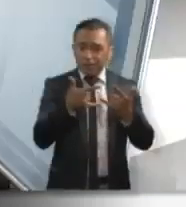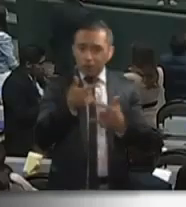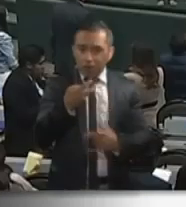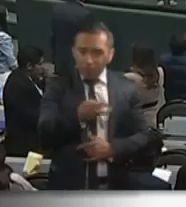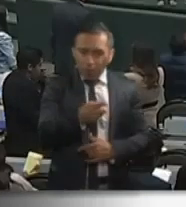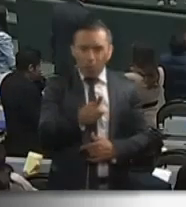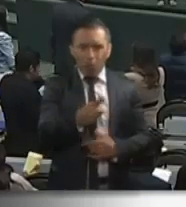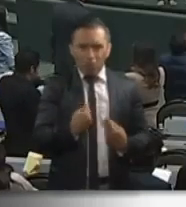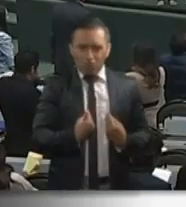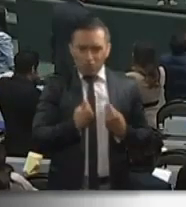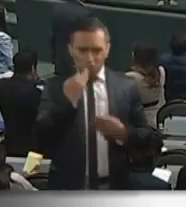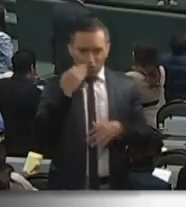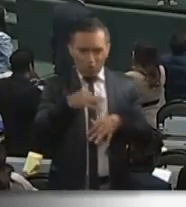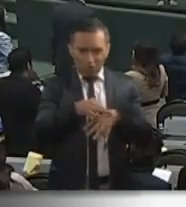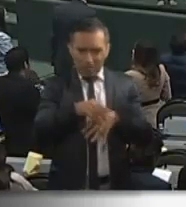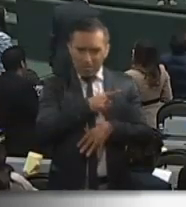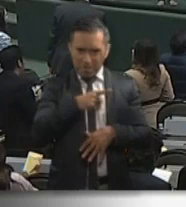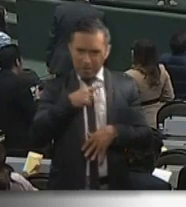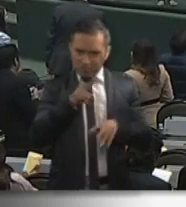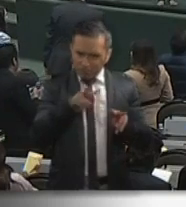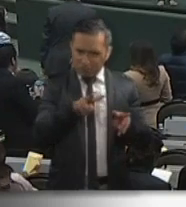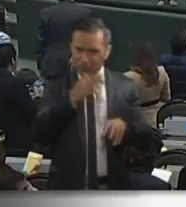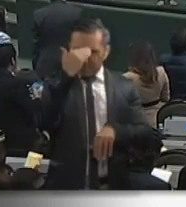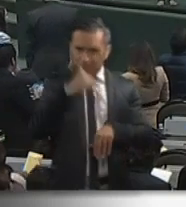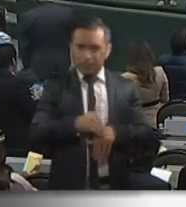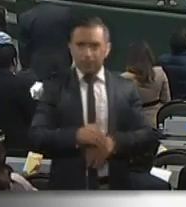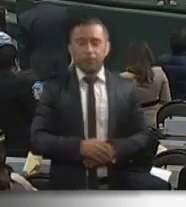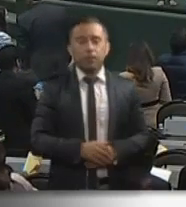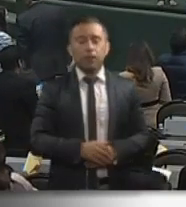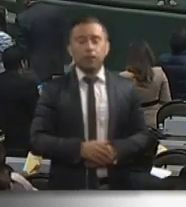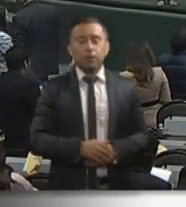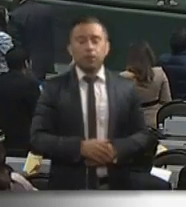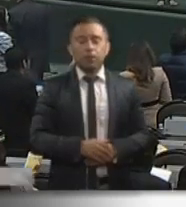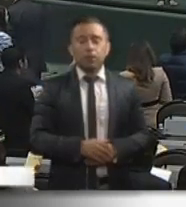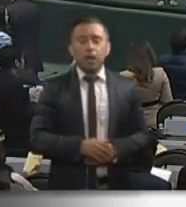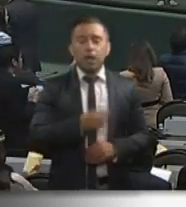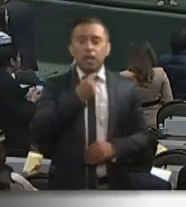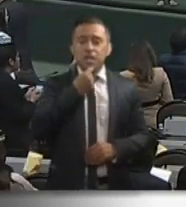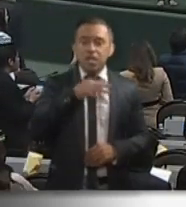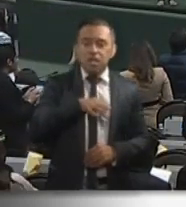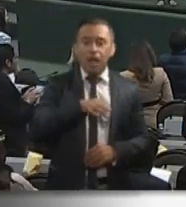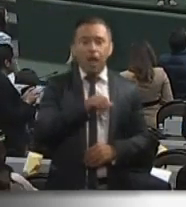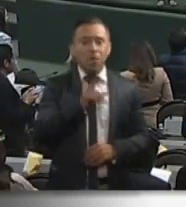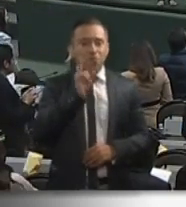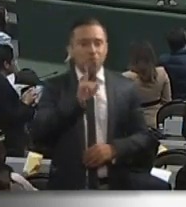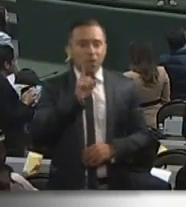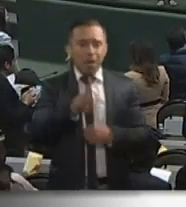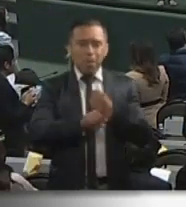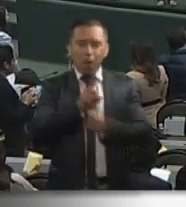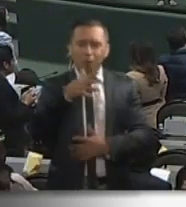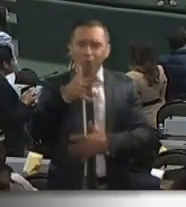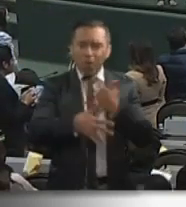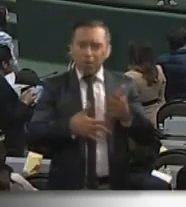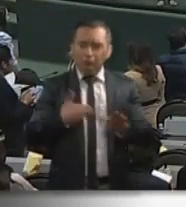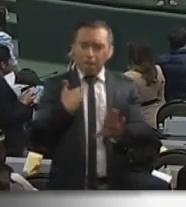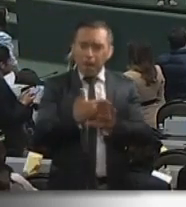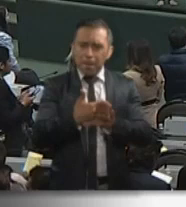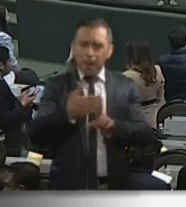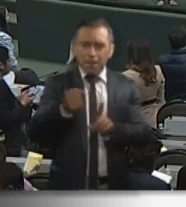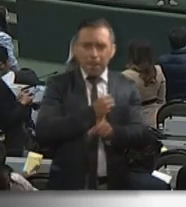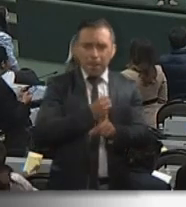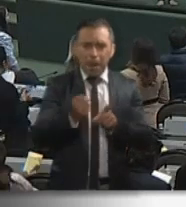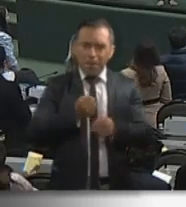la violencia contra las mujeres y niñas se resuelven con prevención con